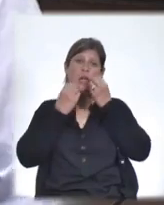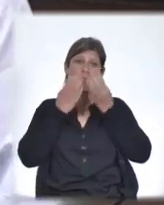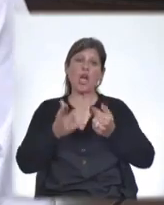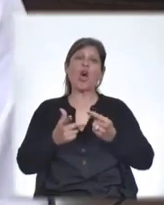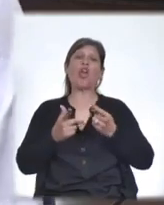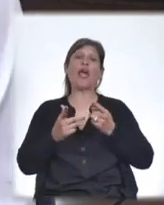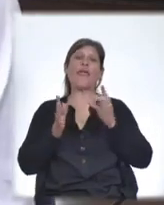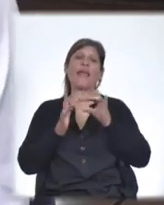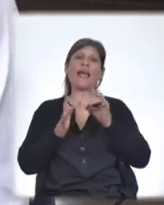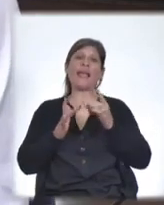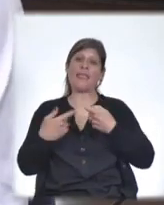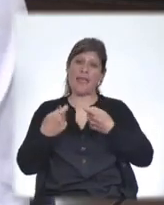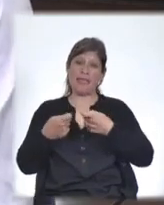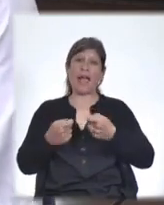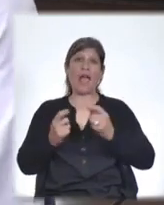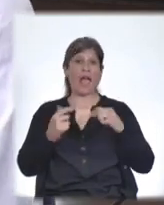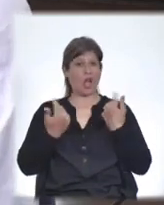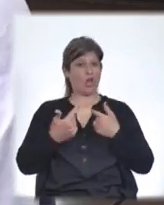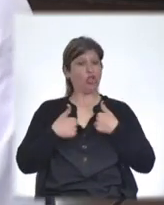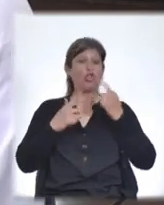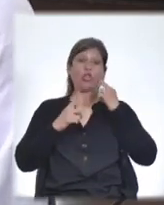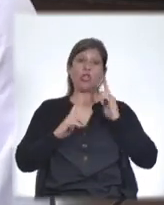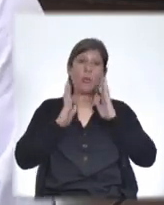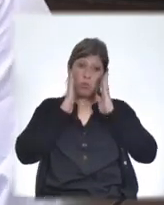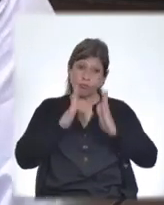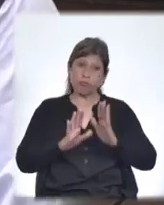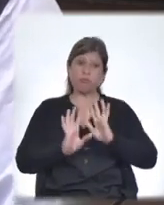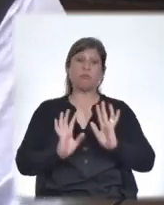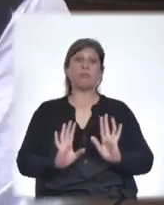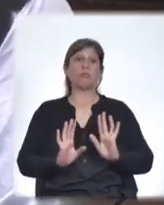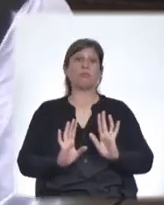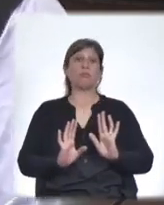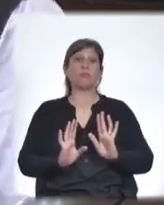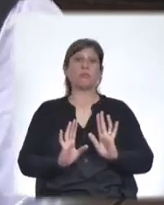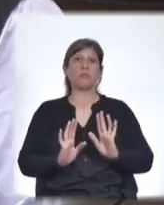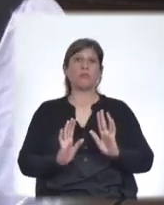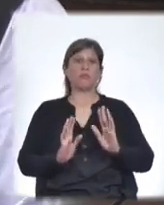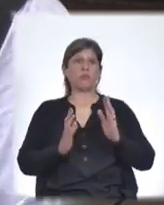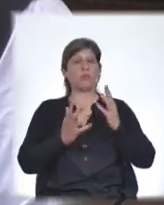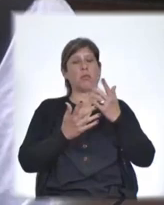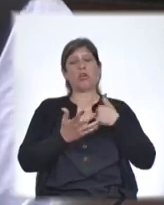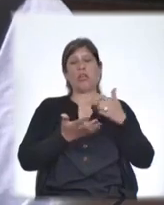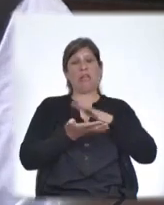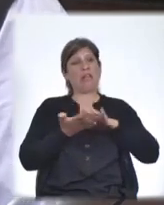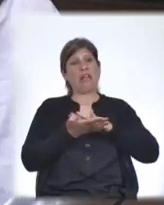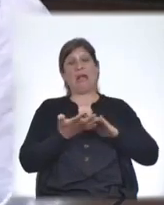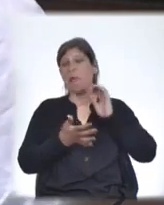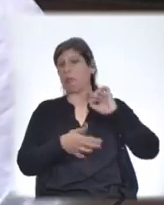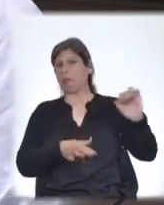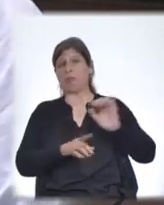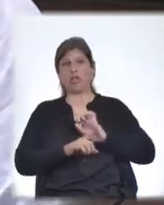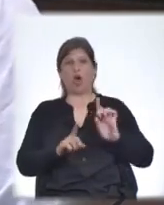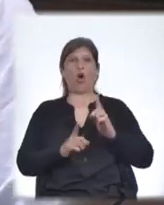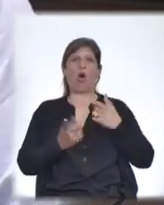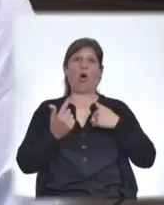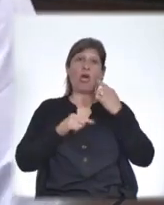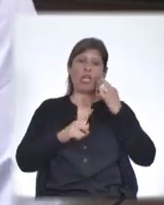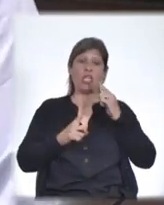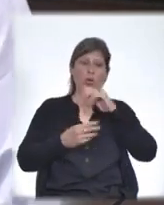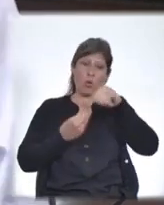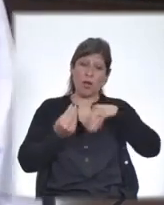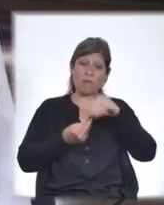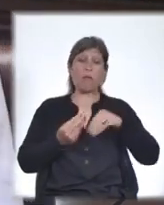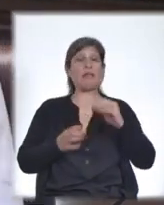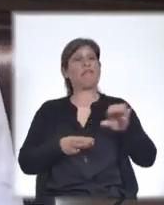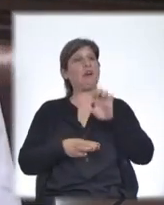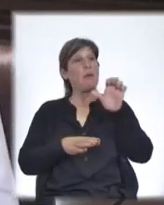del gasto, a la cual estamos dispuestos a abordarla, porque nadie es necio y todo el mundo, desde una empresa, una familia,